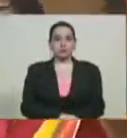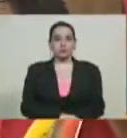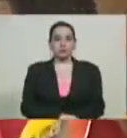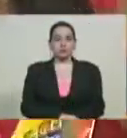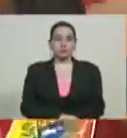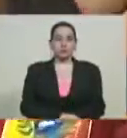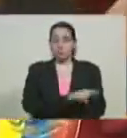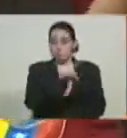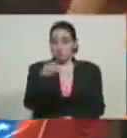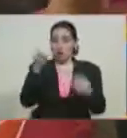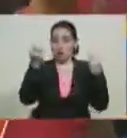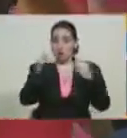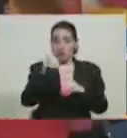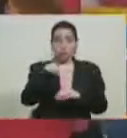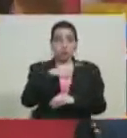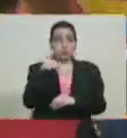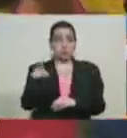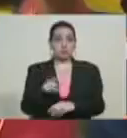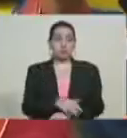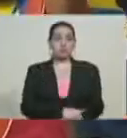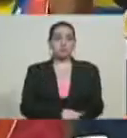¿Ustedes están de acuerdo?